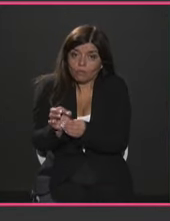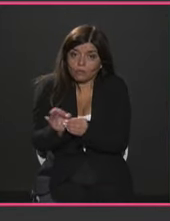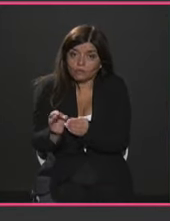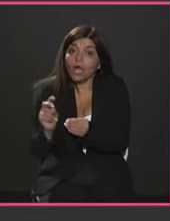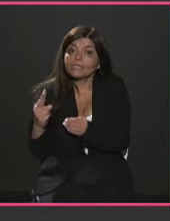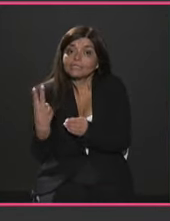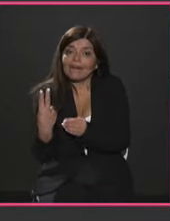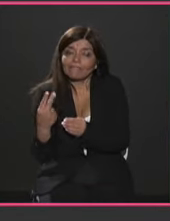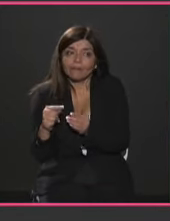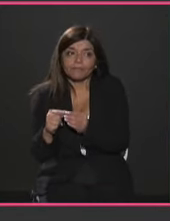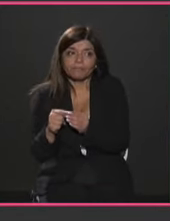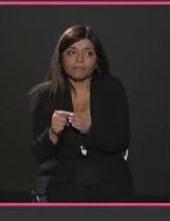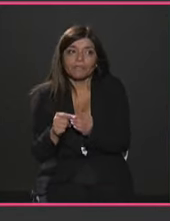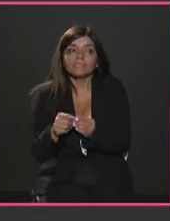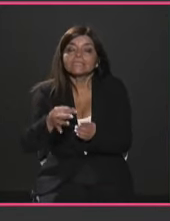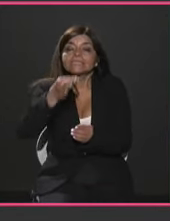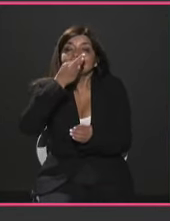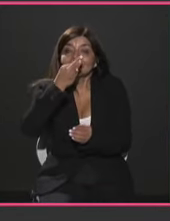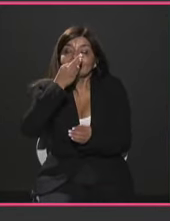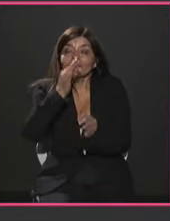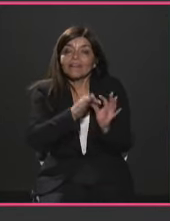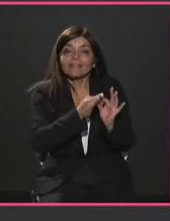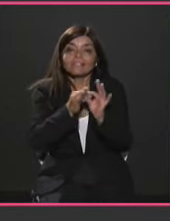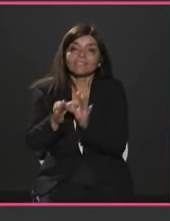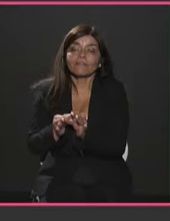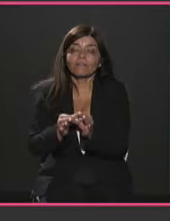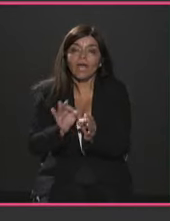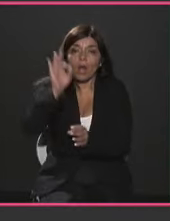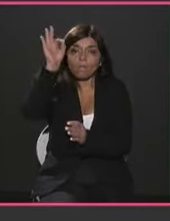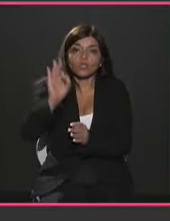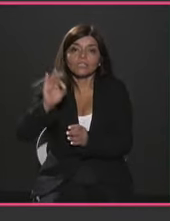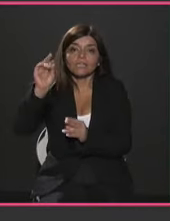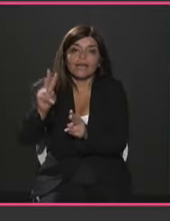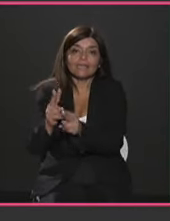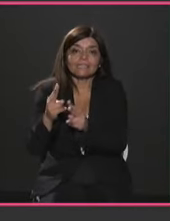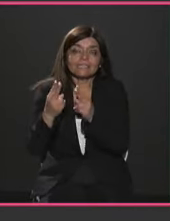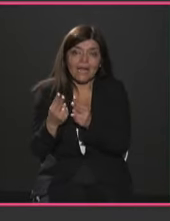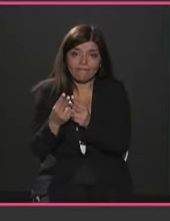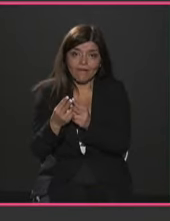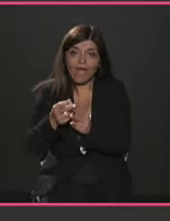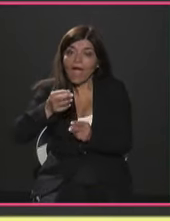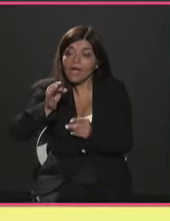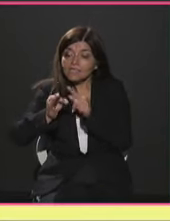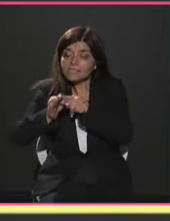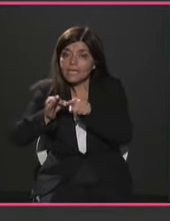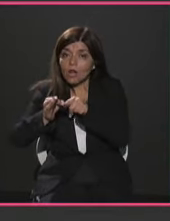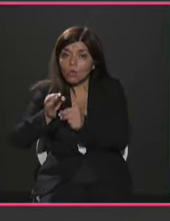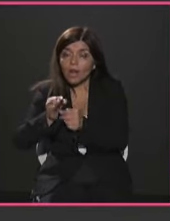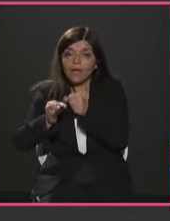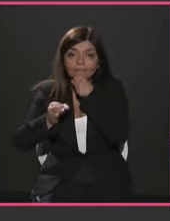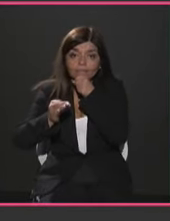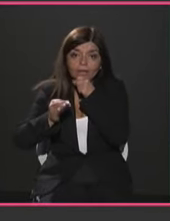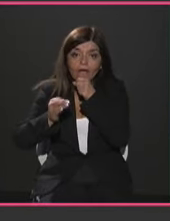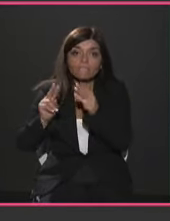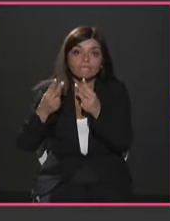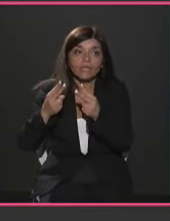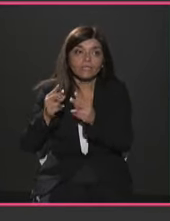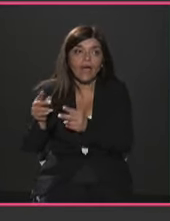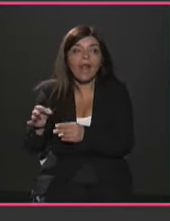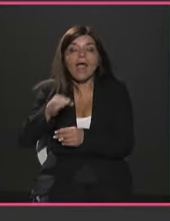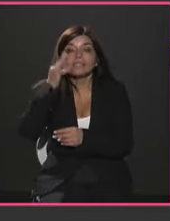administra la barra verde indica el porcentaje de células que sobreviven células centes y la barra amarilla son las células